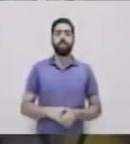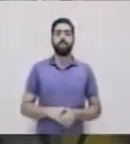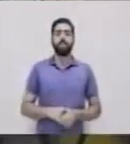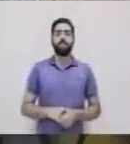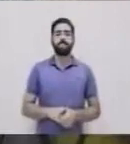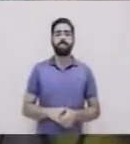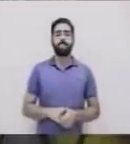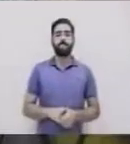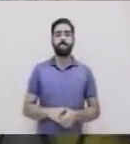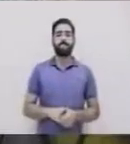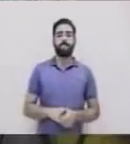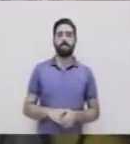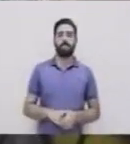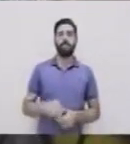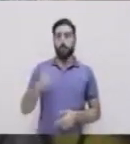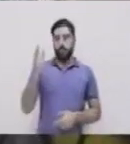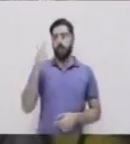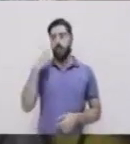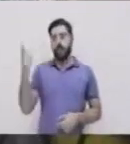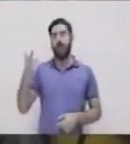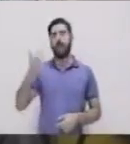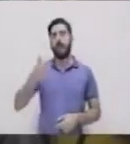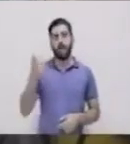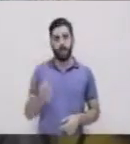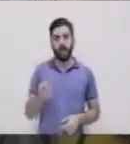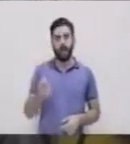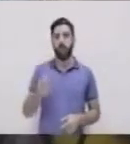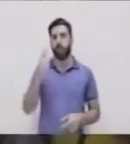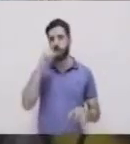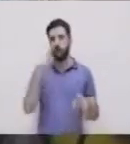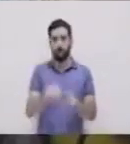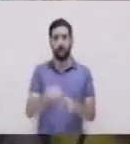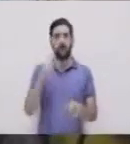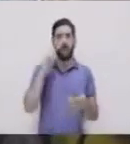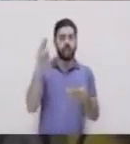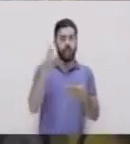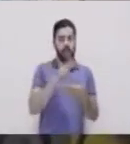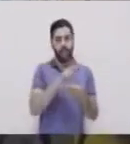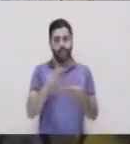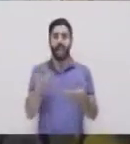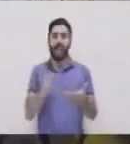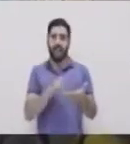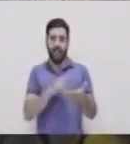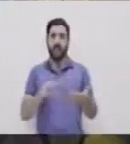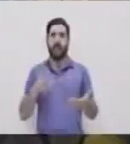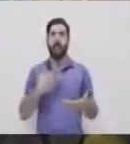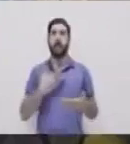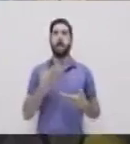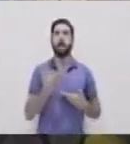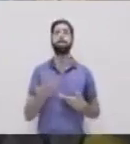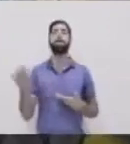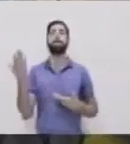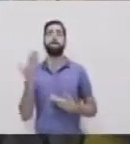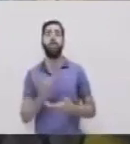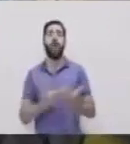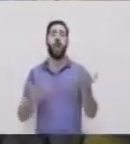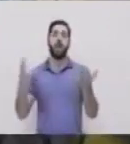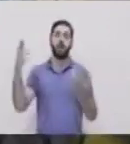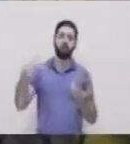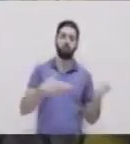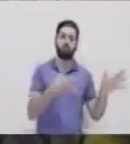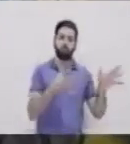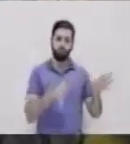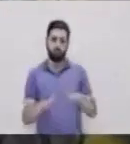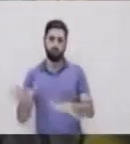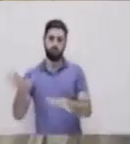pero primeramente el licenciado va a leer, les va a declamar a ustedes el poema Caudal, para que primero